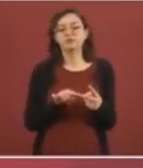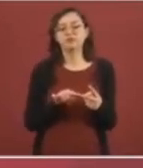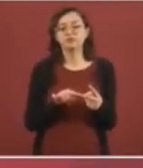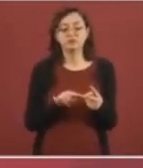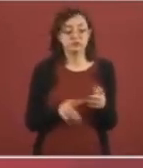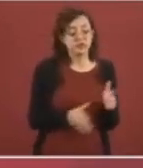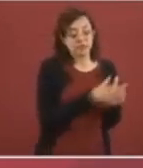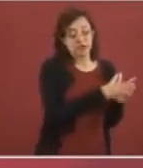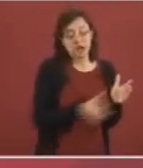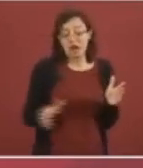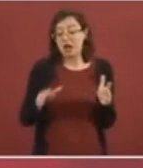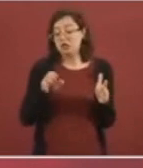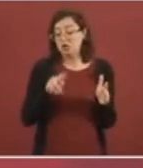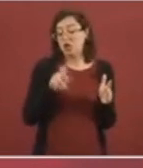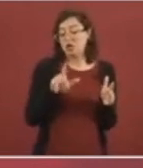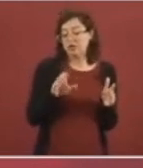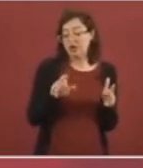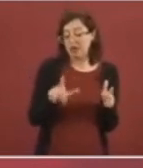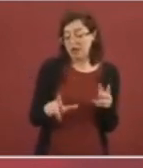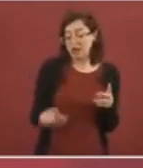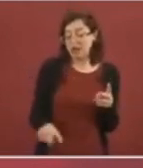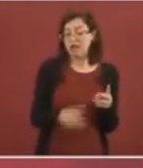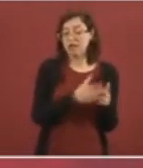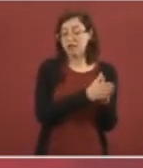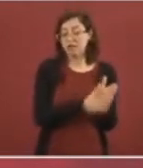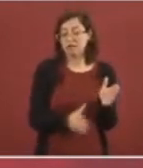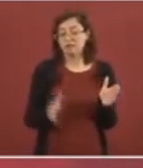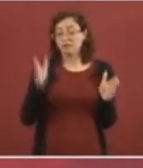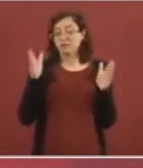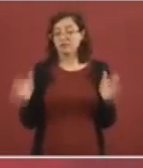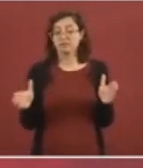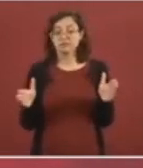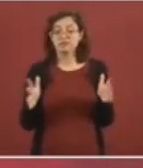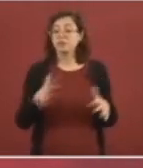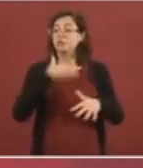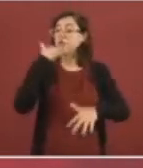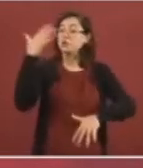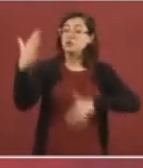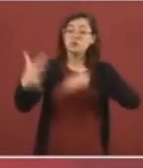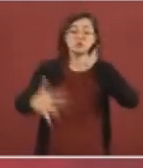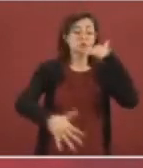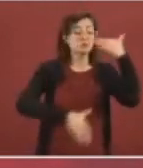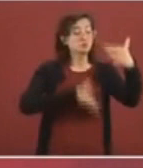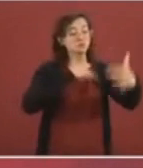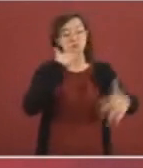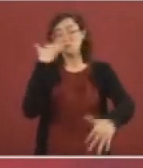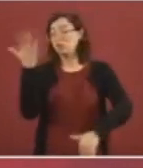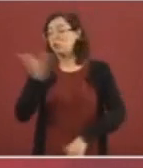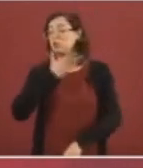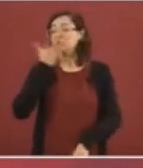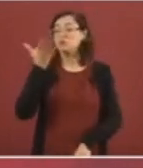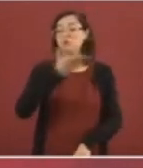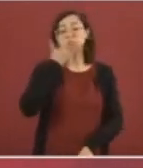que durante el periodo neoliberal que ha imperado la corrupción o que imperó la